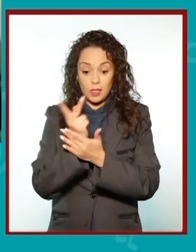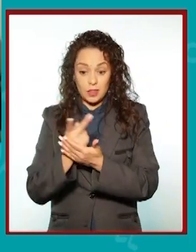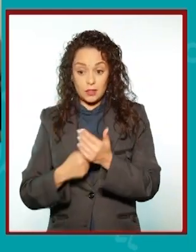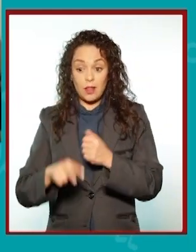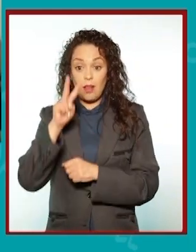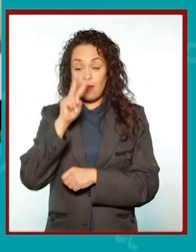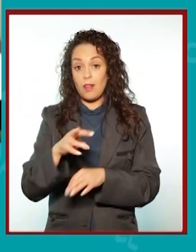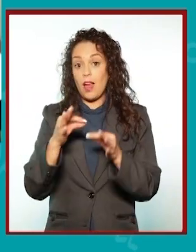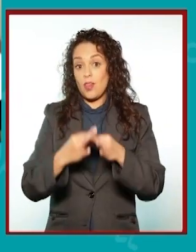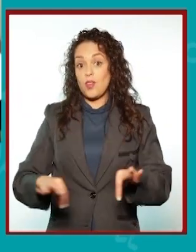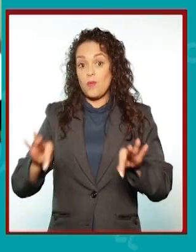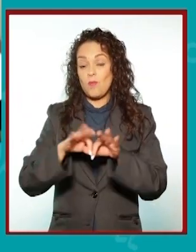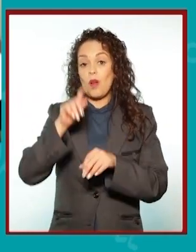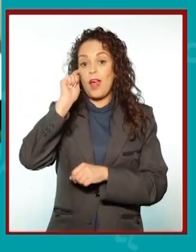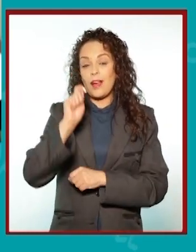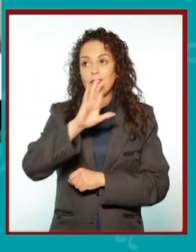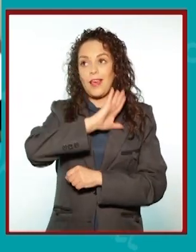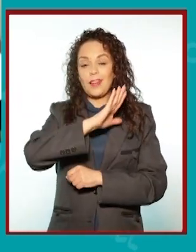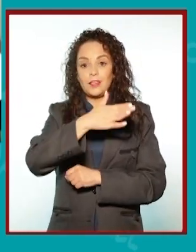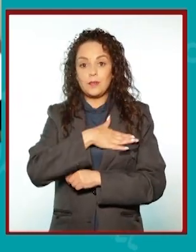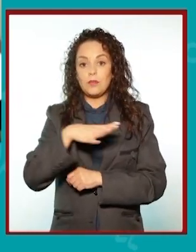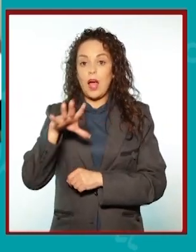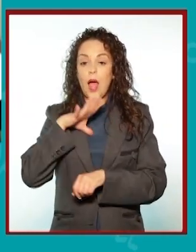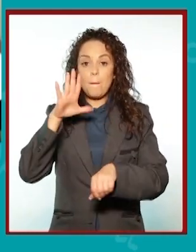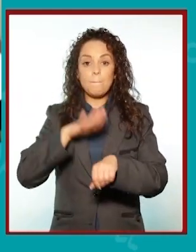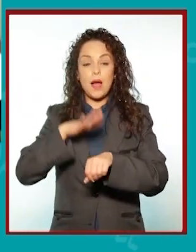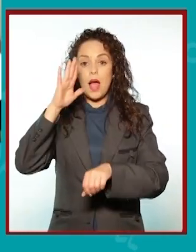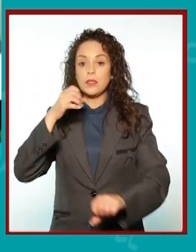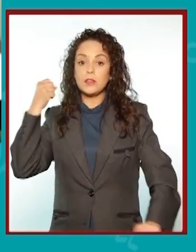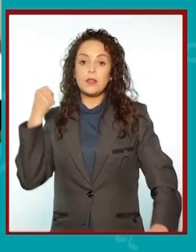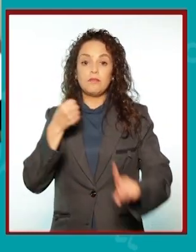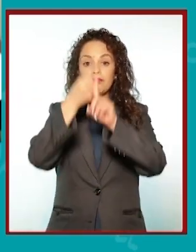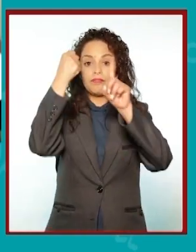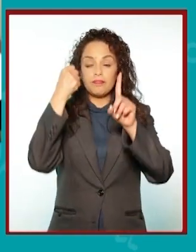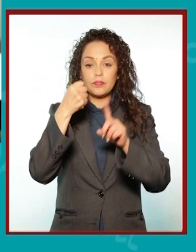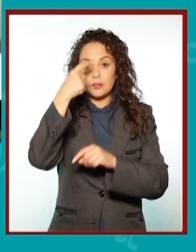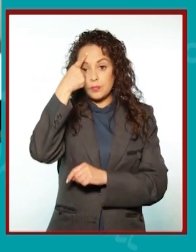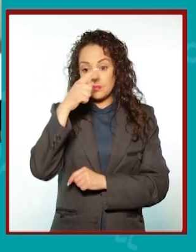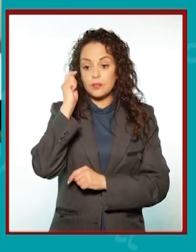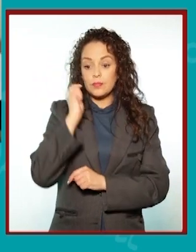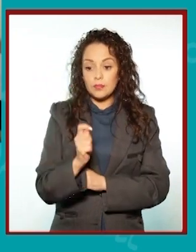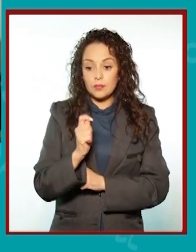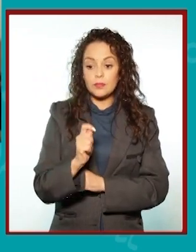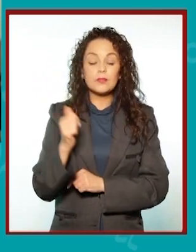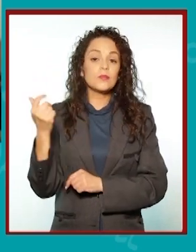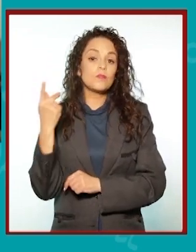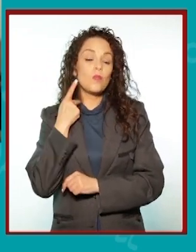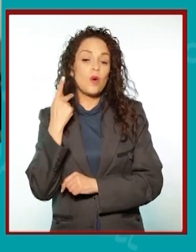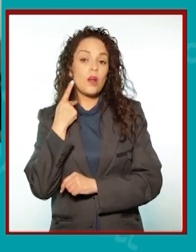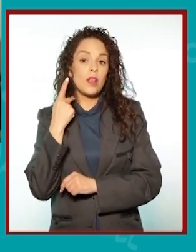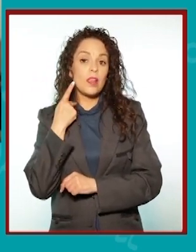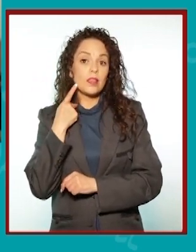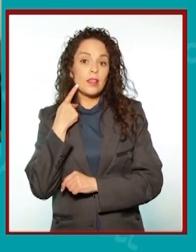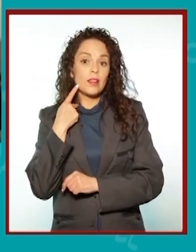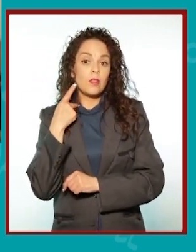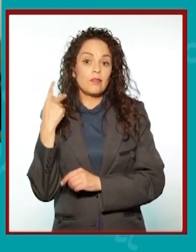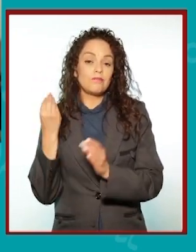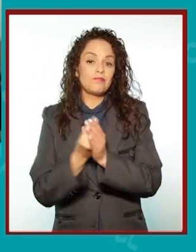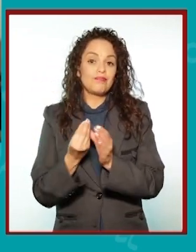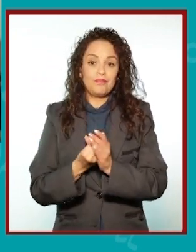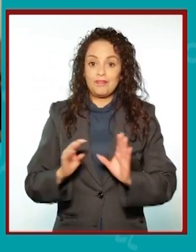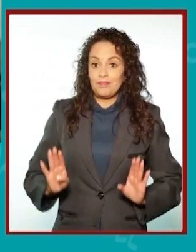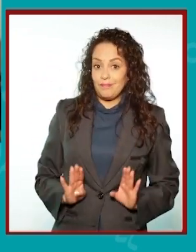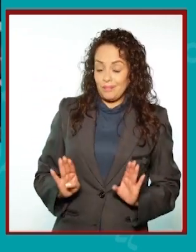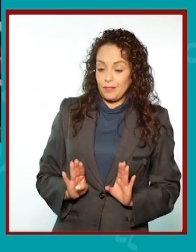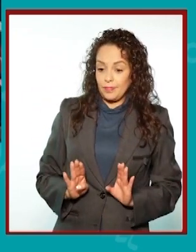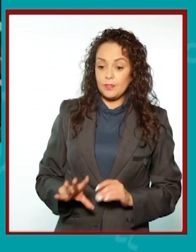Se ha convertido en un programa estrella de la cooperación española y uno de los programas que tiene más impacto y más significación desde el punto de